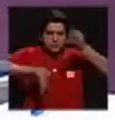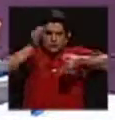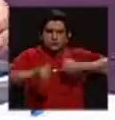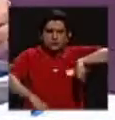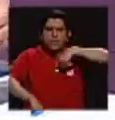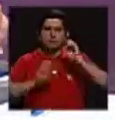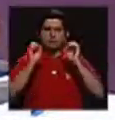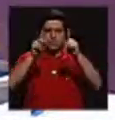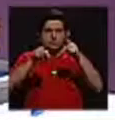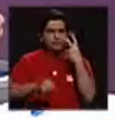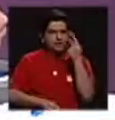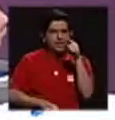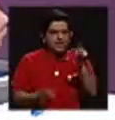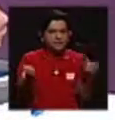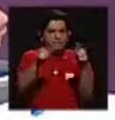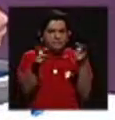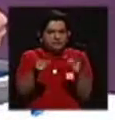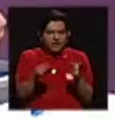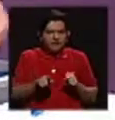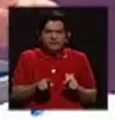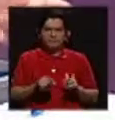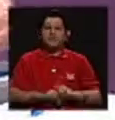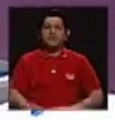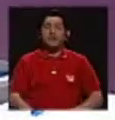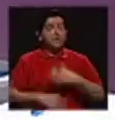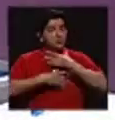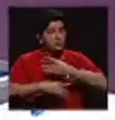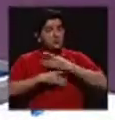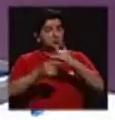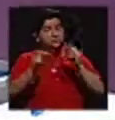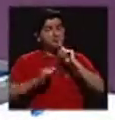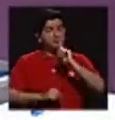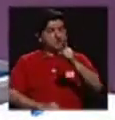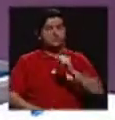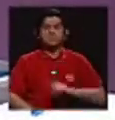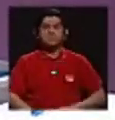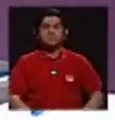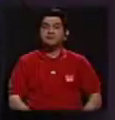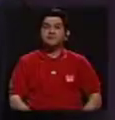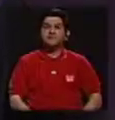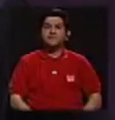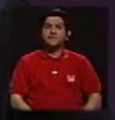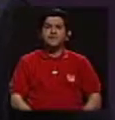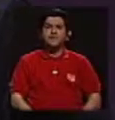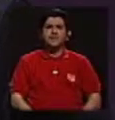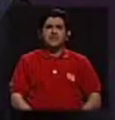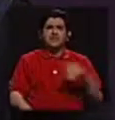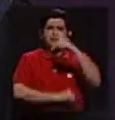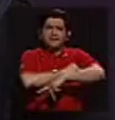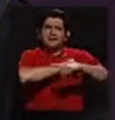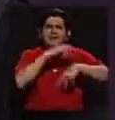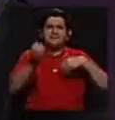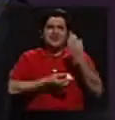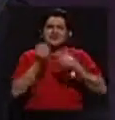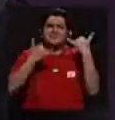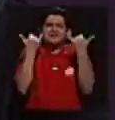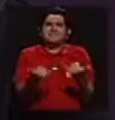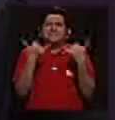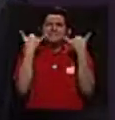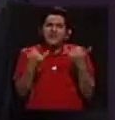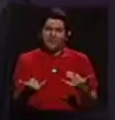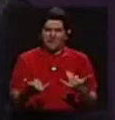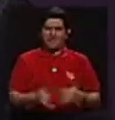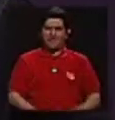permiten ya ir viendo este fenómeno, ¿verdad? Que es interesante de apuntar. ¿Qué se está haciendo en el país en estos momentos